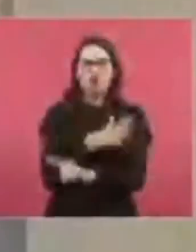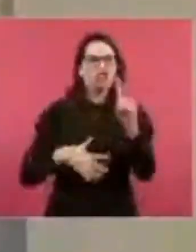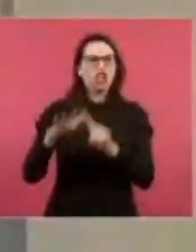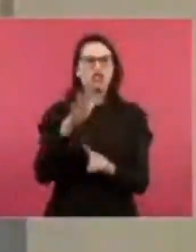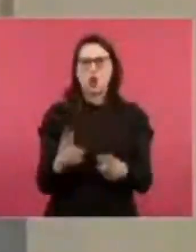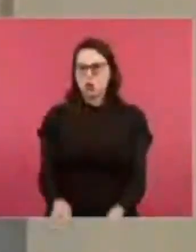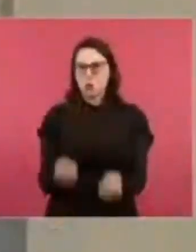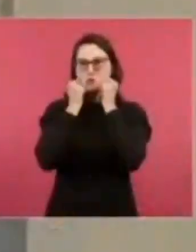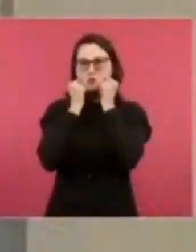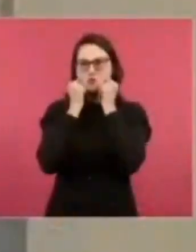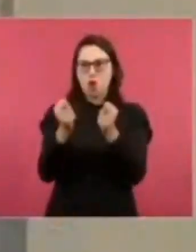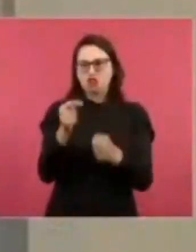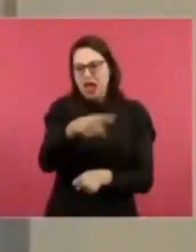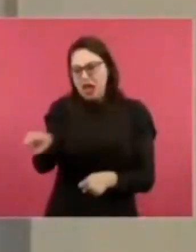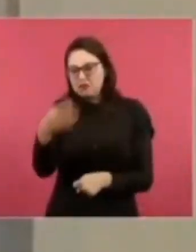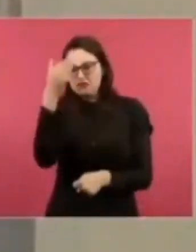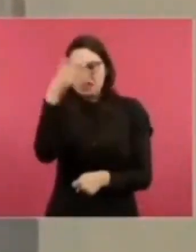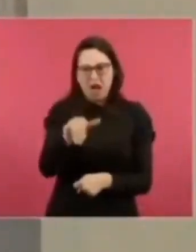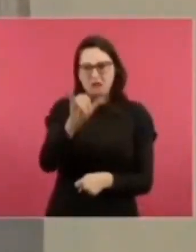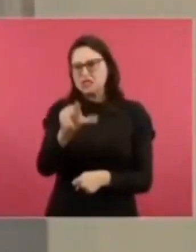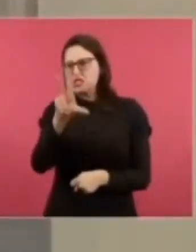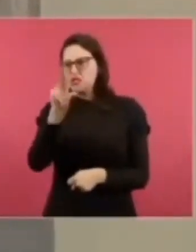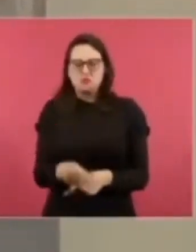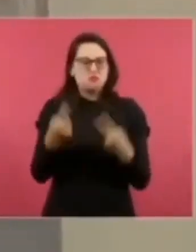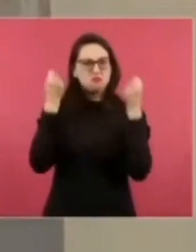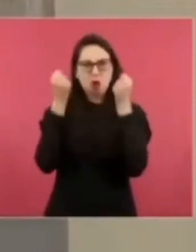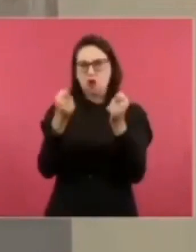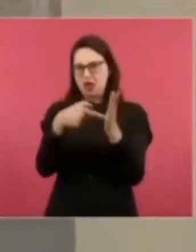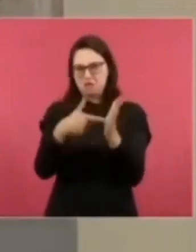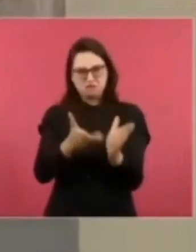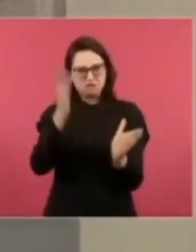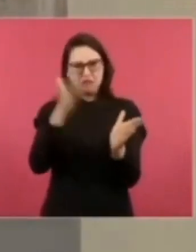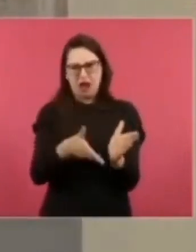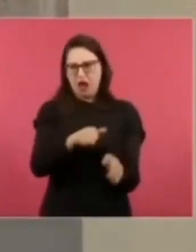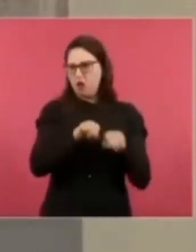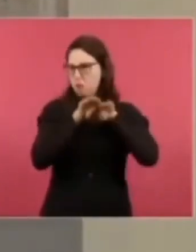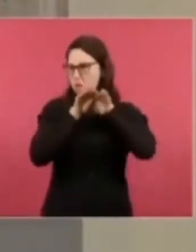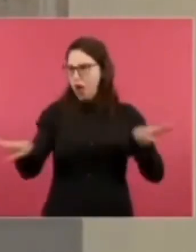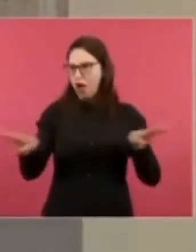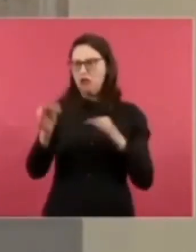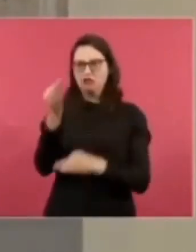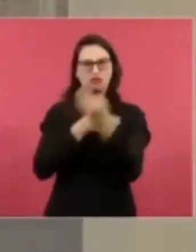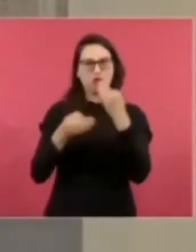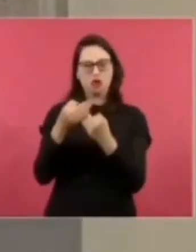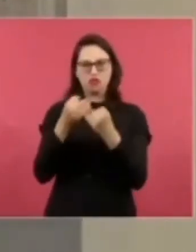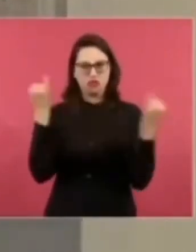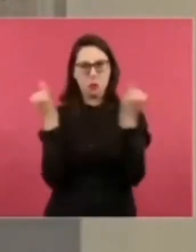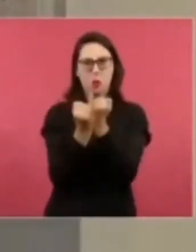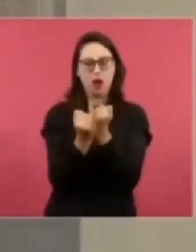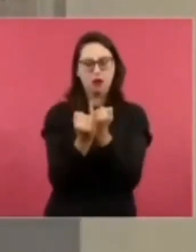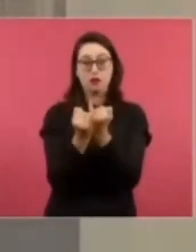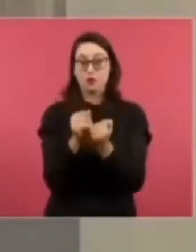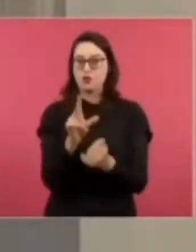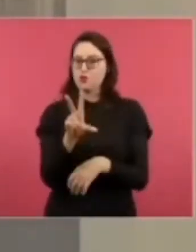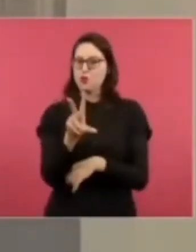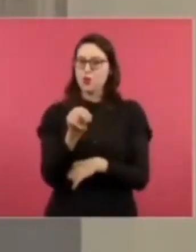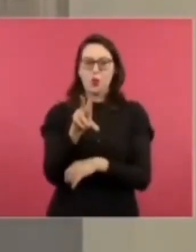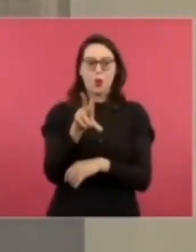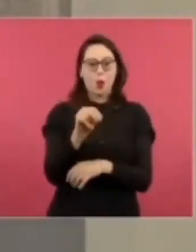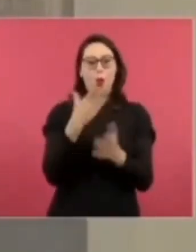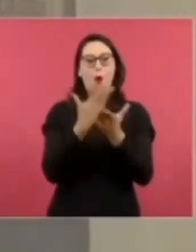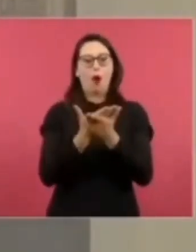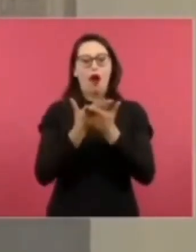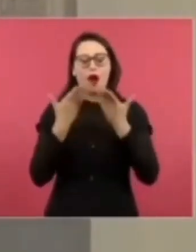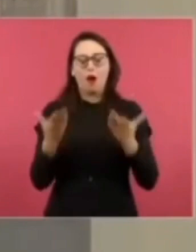corresponsales que no son periodistas y que van ahí de mala gana, torciendo la trompa, en fin. A mí me parece